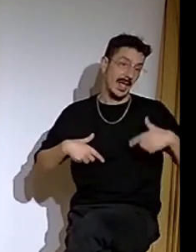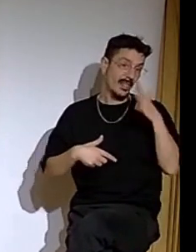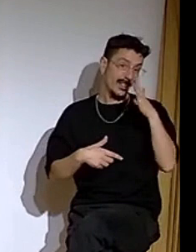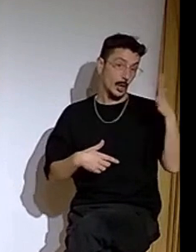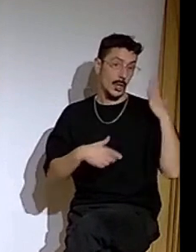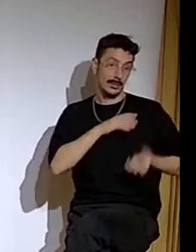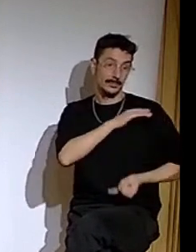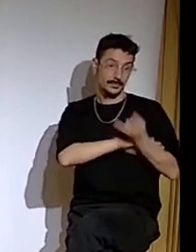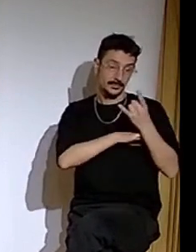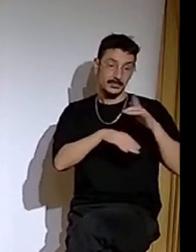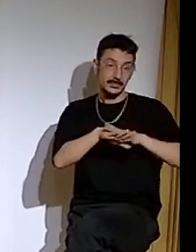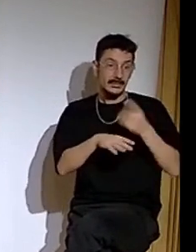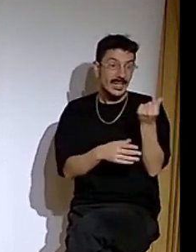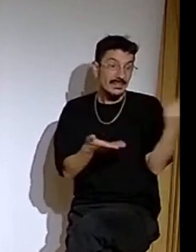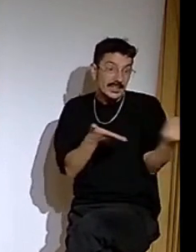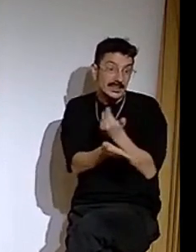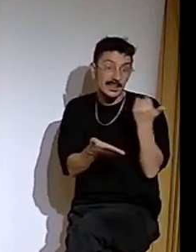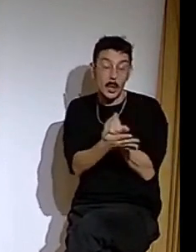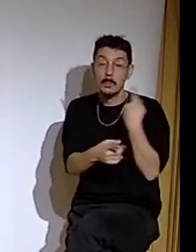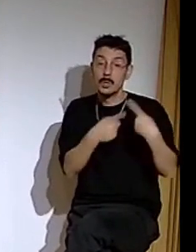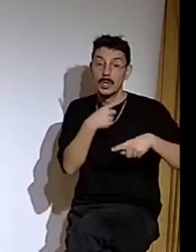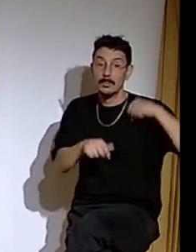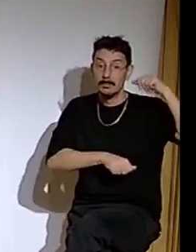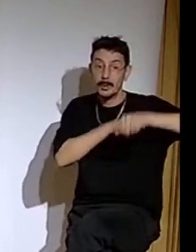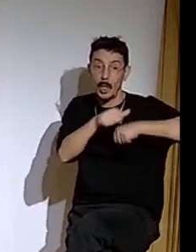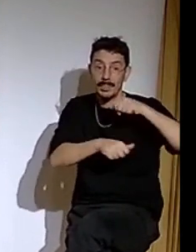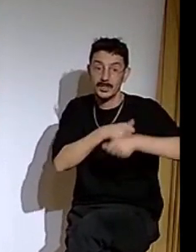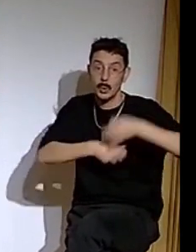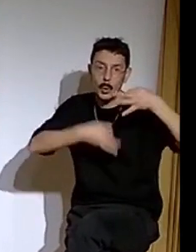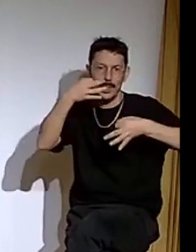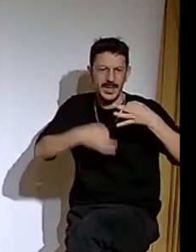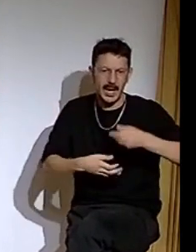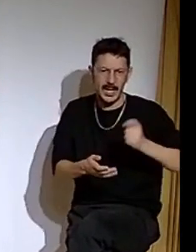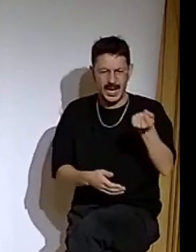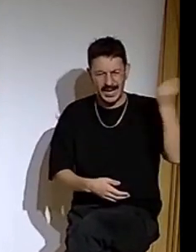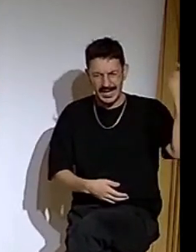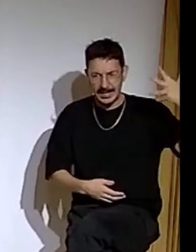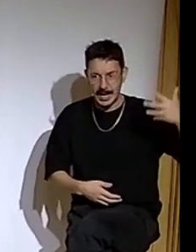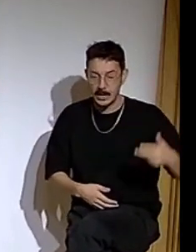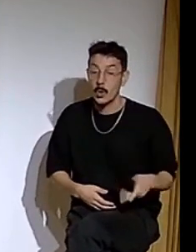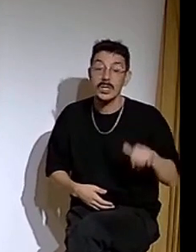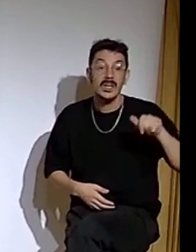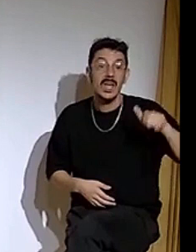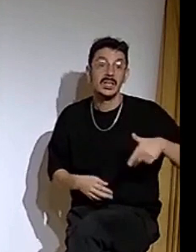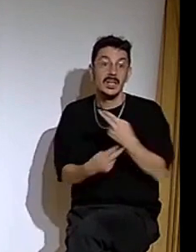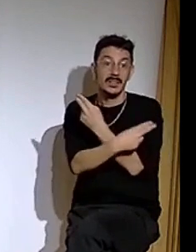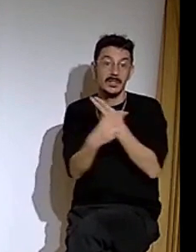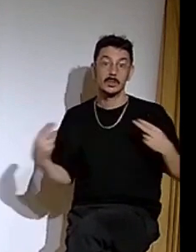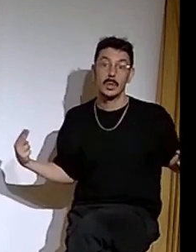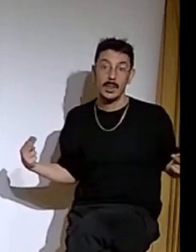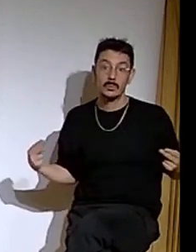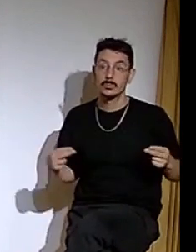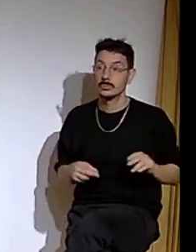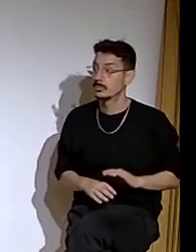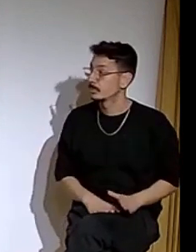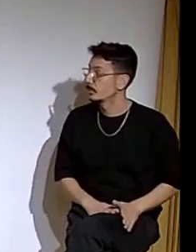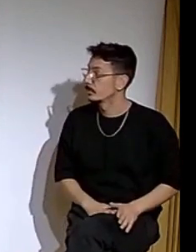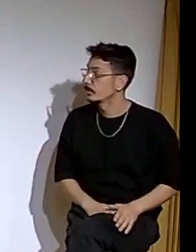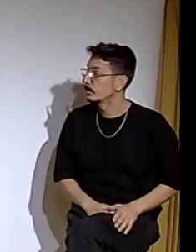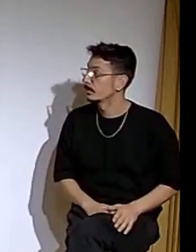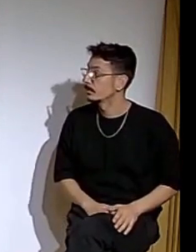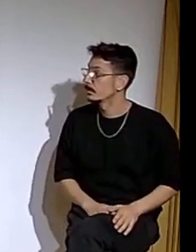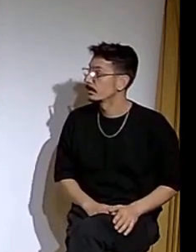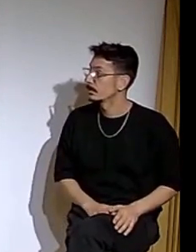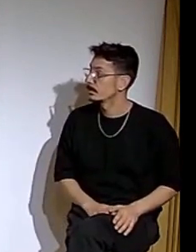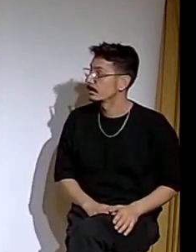los procesos judiciales sabemos que es muy son muy costoso Pues aquí se nos ha censurado se nos ha censurado por parte